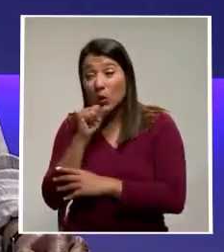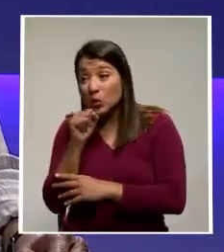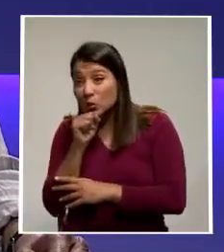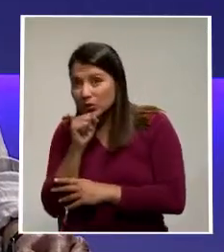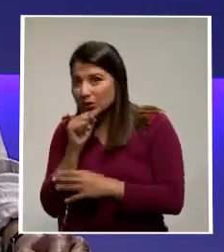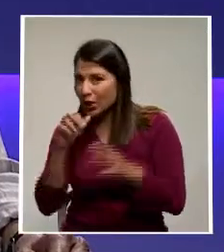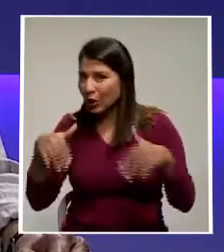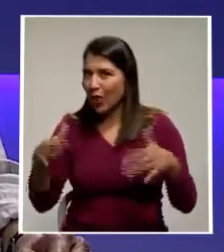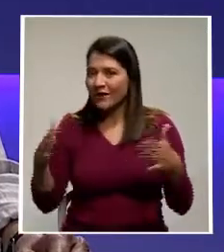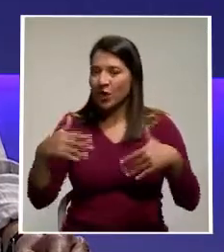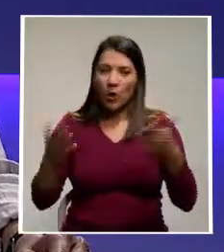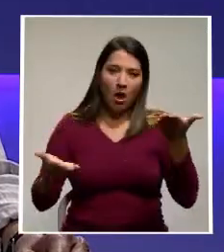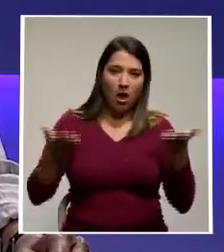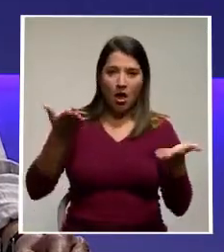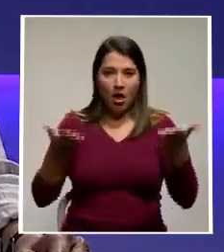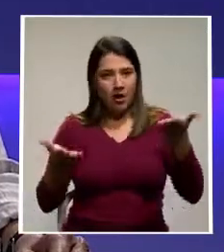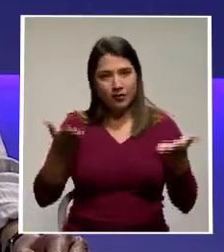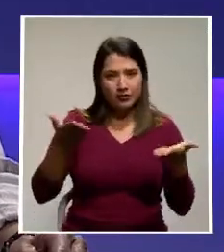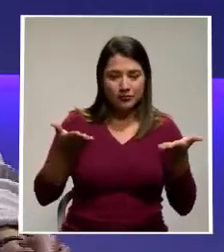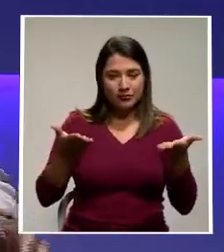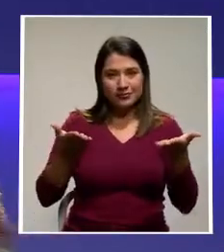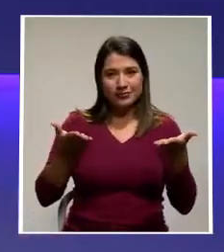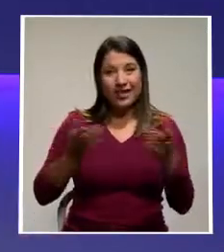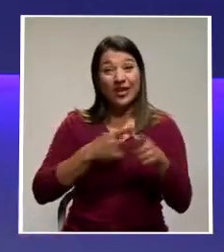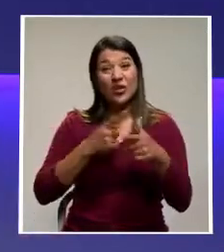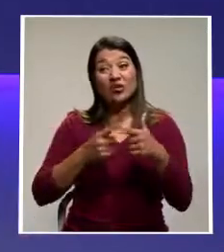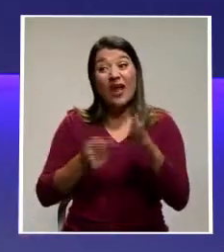la sociedad y no se pueden dejar de cuidar.